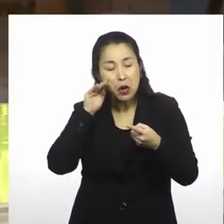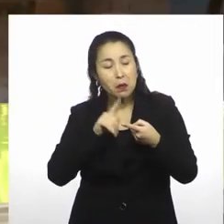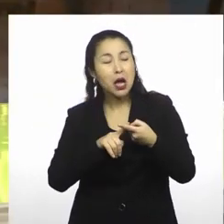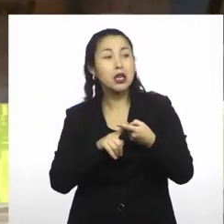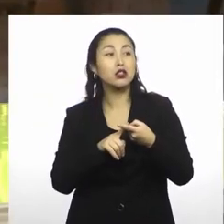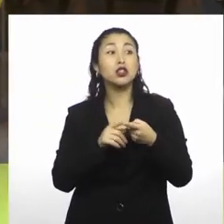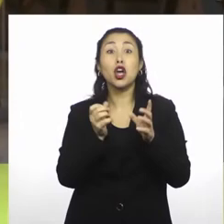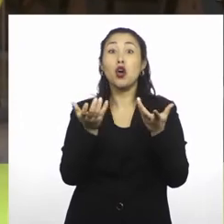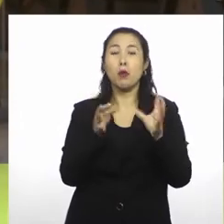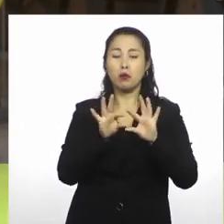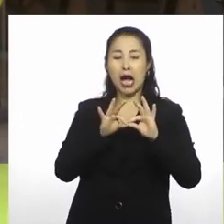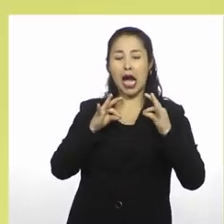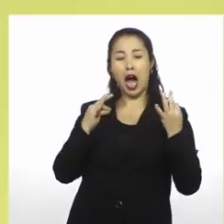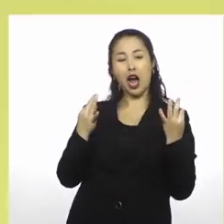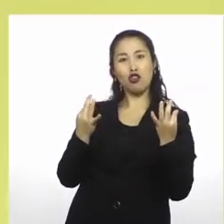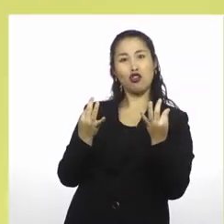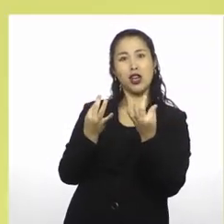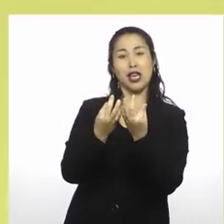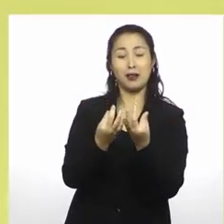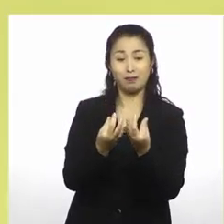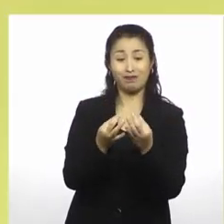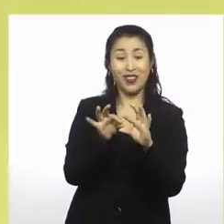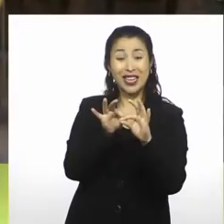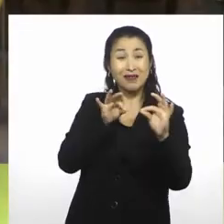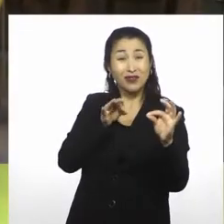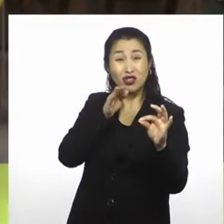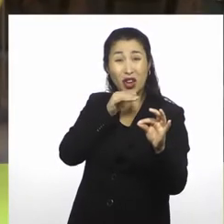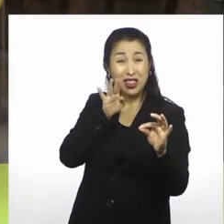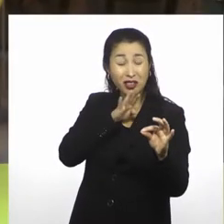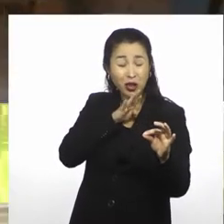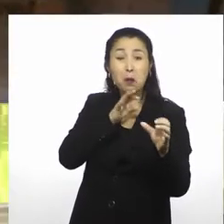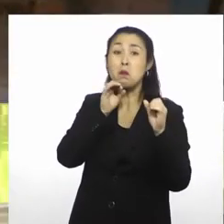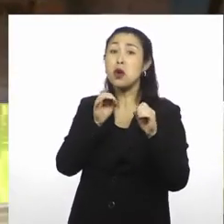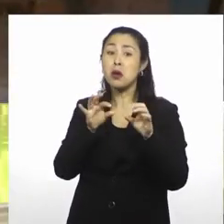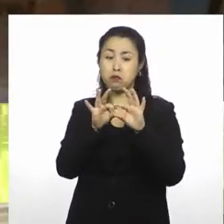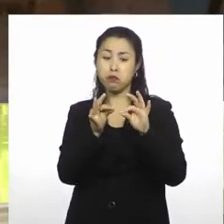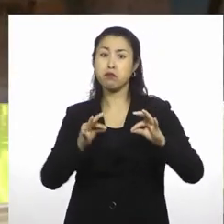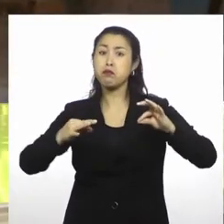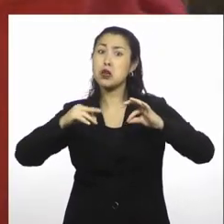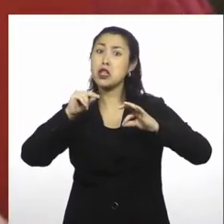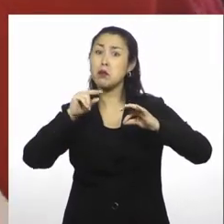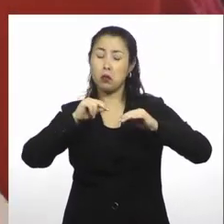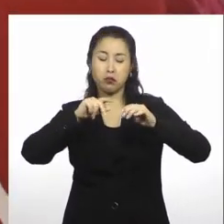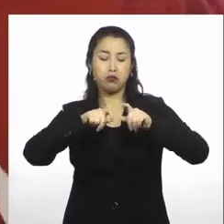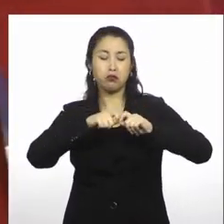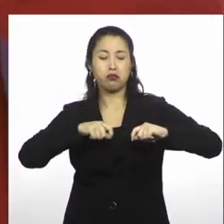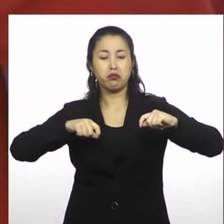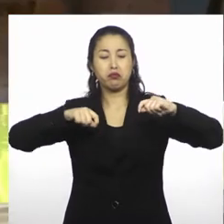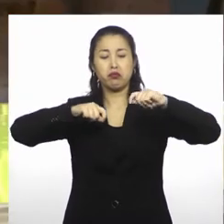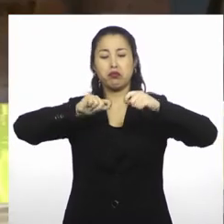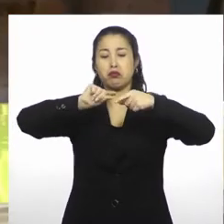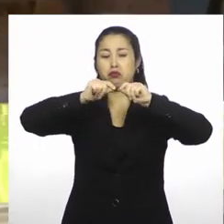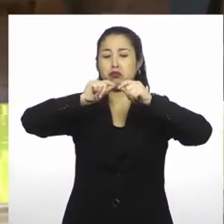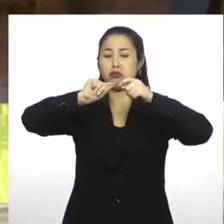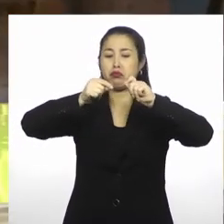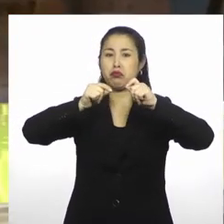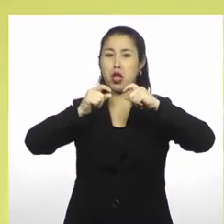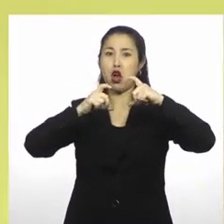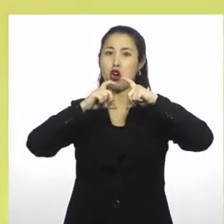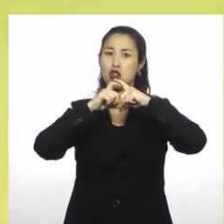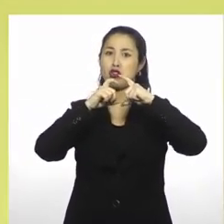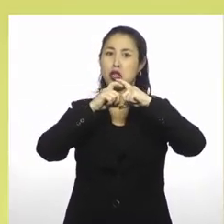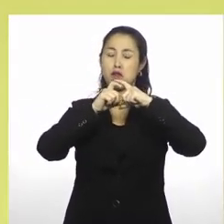anillo o argolla. Si no tienen limpiapipas, pueden utilizar, por ejemplo, un alambre y hacen lo mismo. Lo doblan